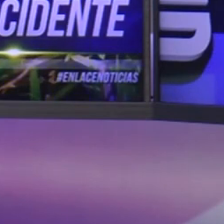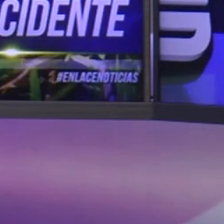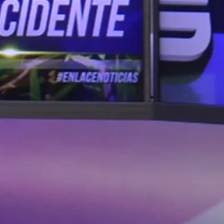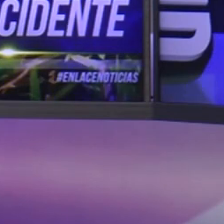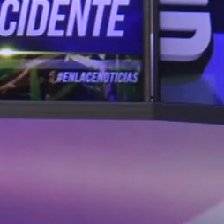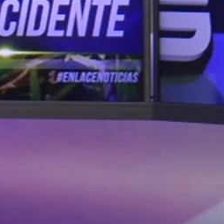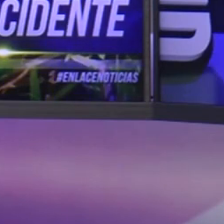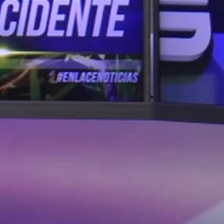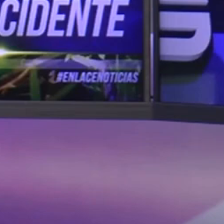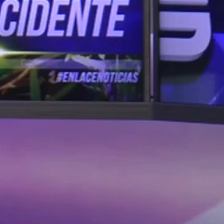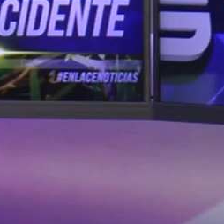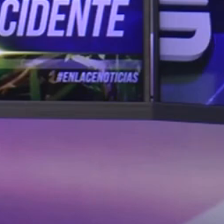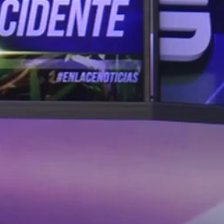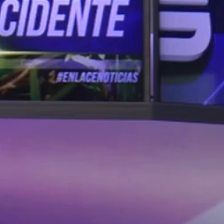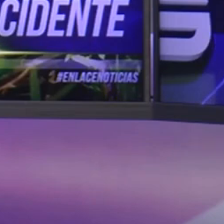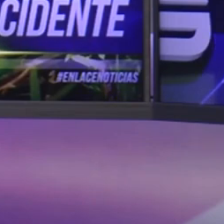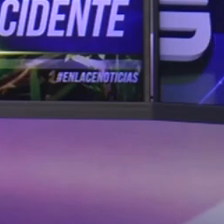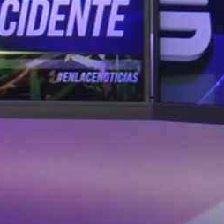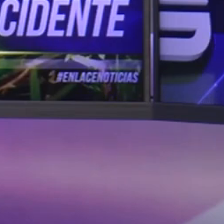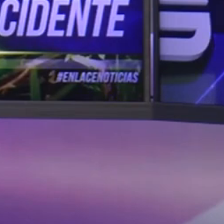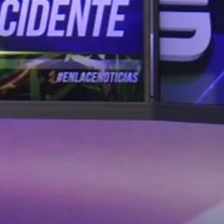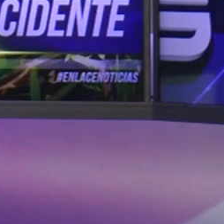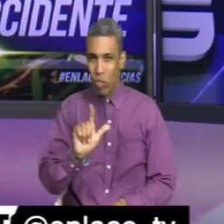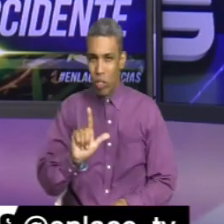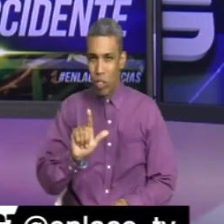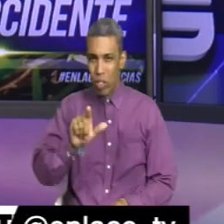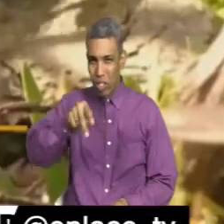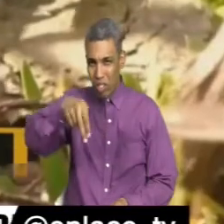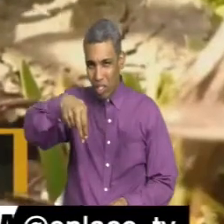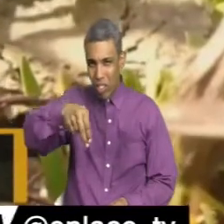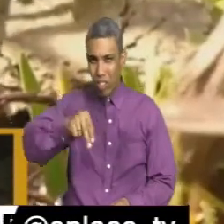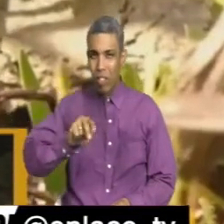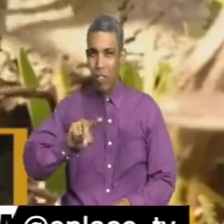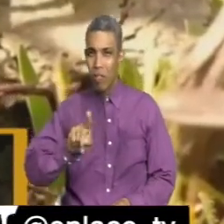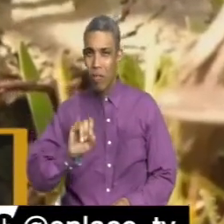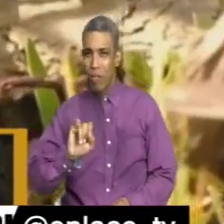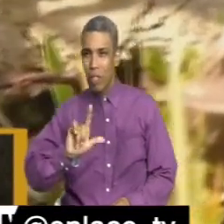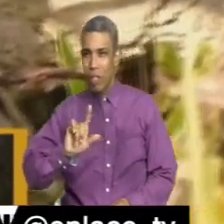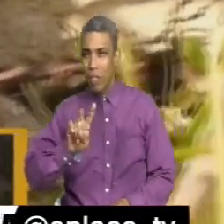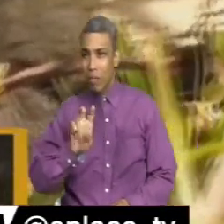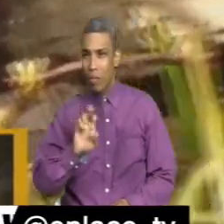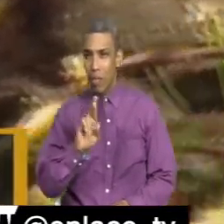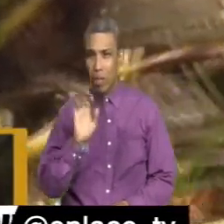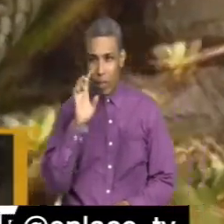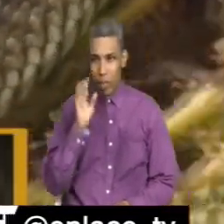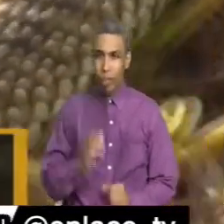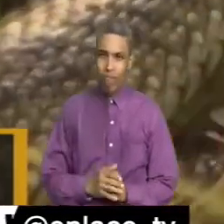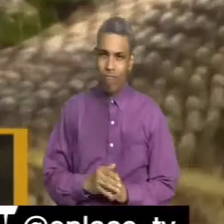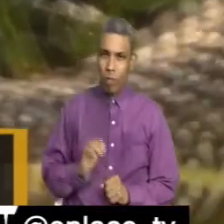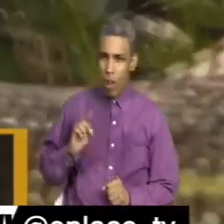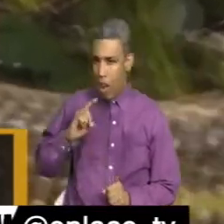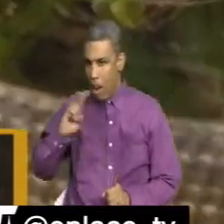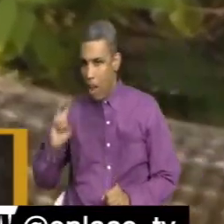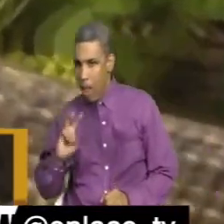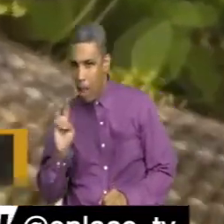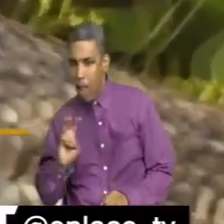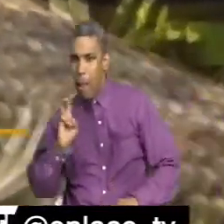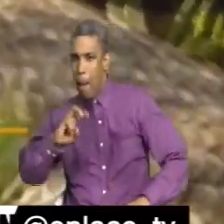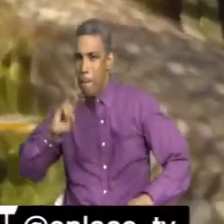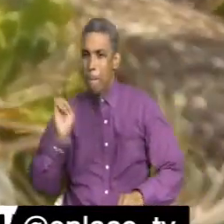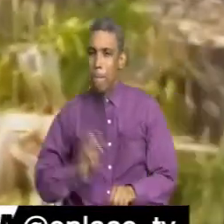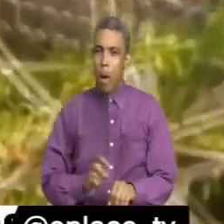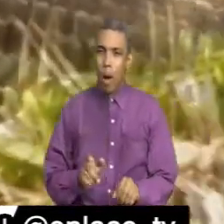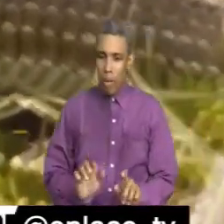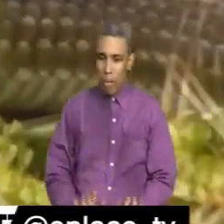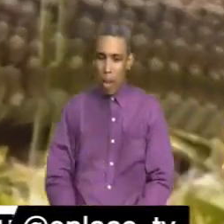se recupera en el Hospital Regional del Magdalena Medio. El menor de 13 años habría sido mordido por una serpiente venenosa a la altura de la pierna